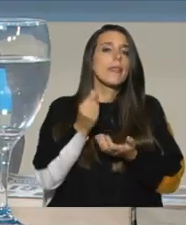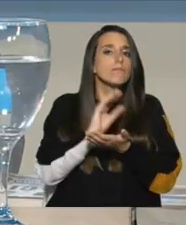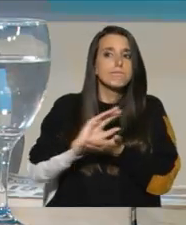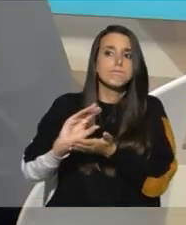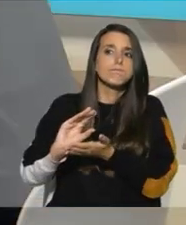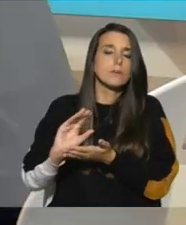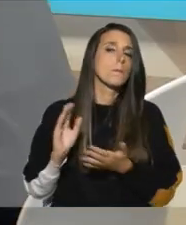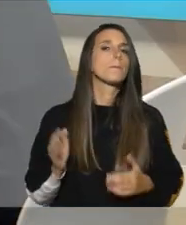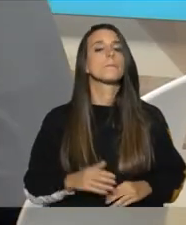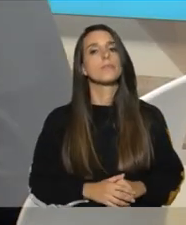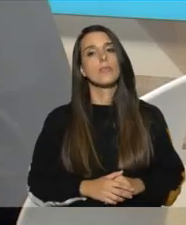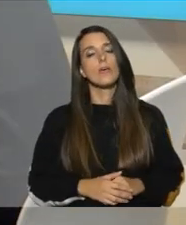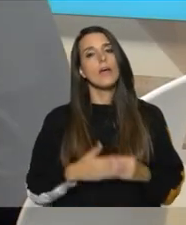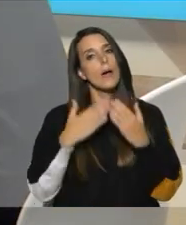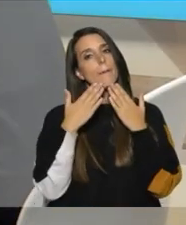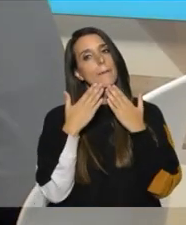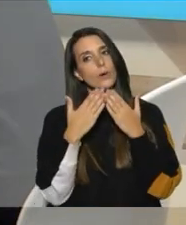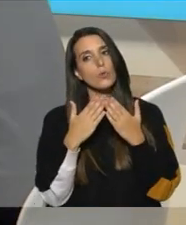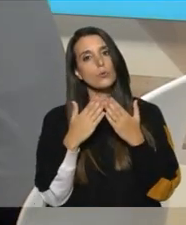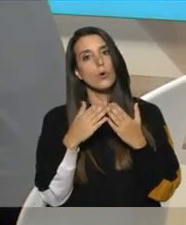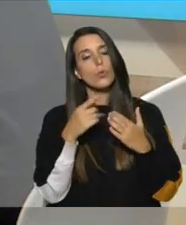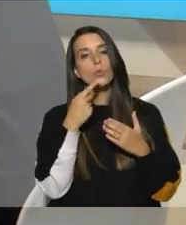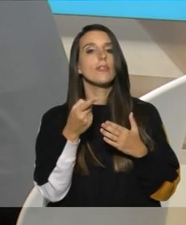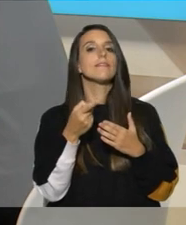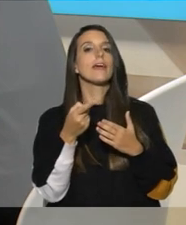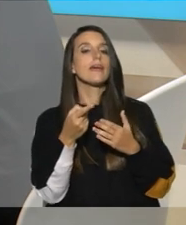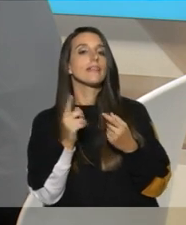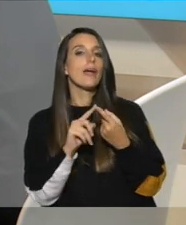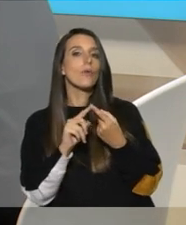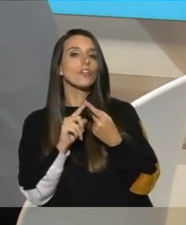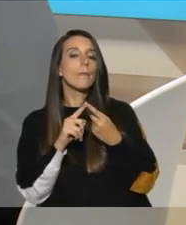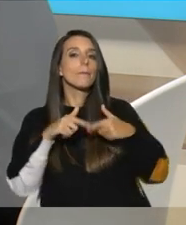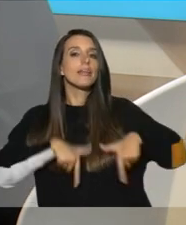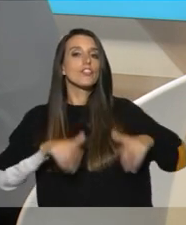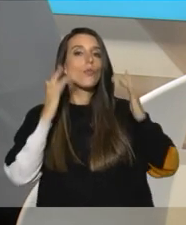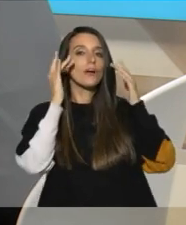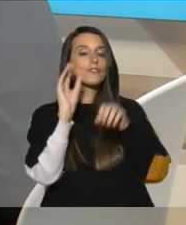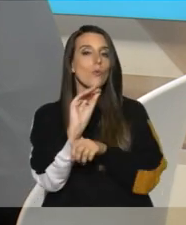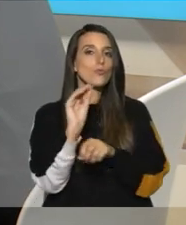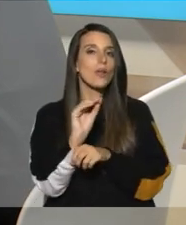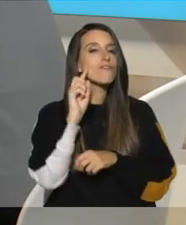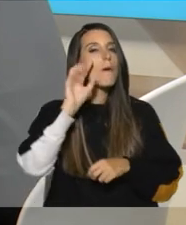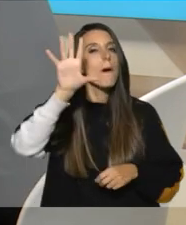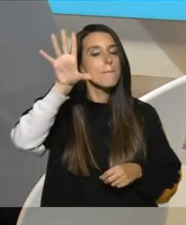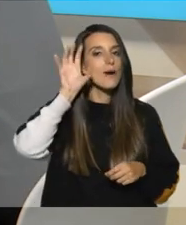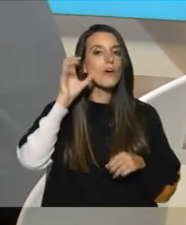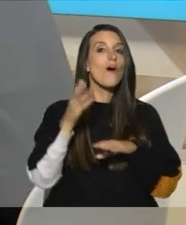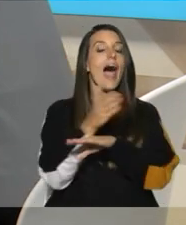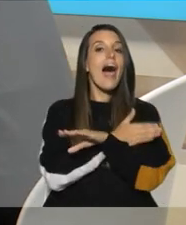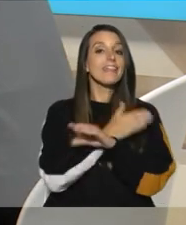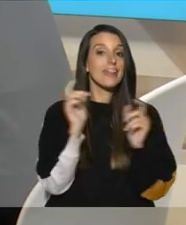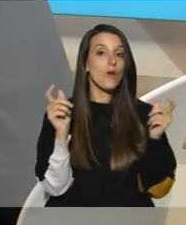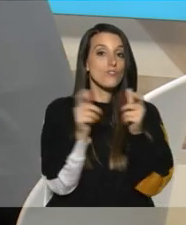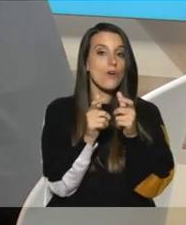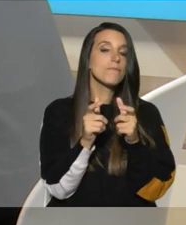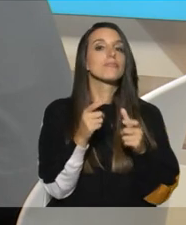reparación. Le quería preguntar, ya que mencionó que se reunió con el Ministro de Educación y Cultura, ustedes, yo me acuerdo que antes de esa reunión habían señalado